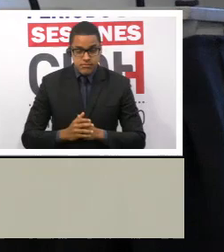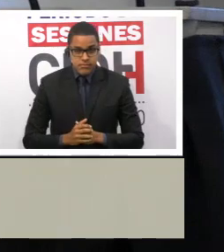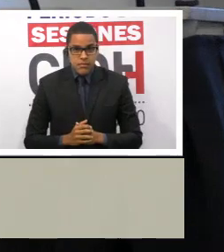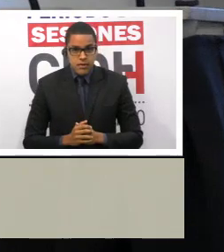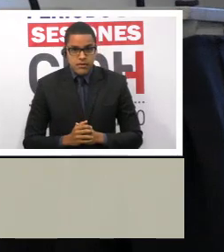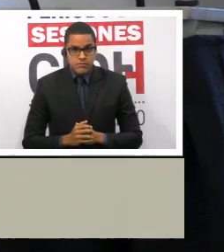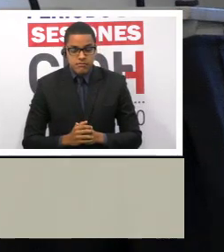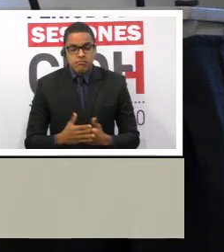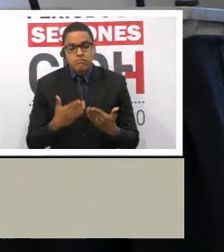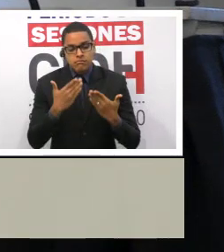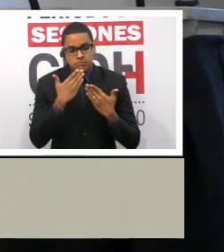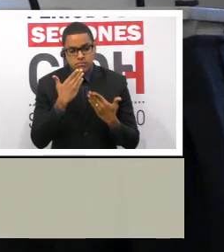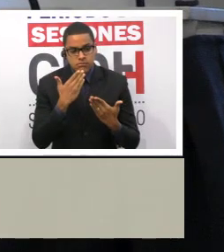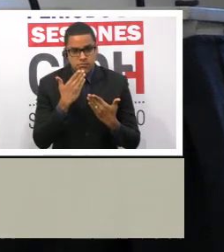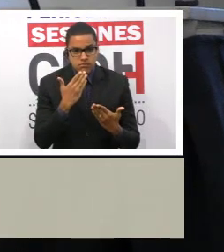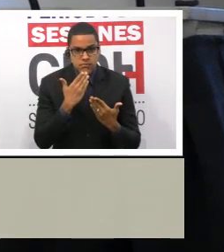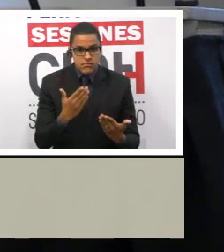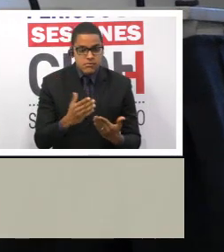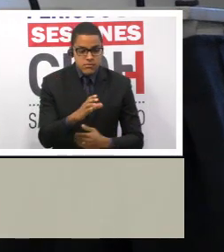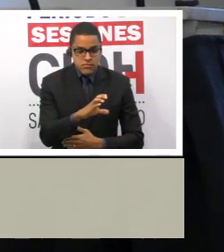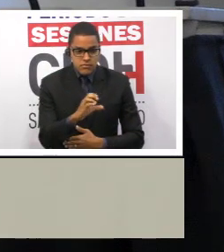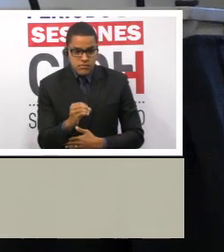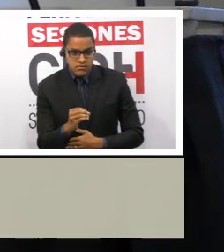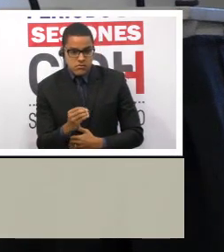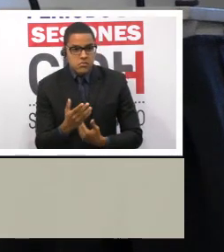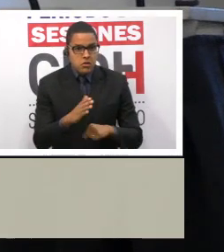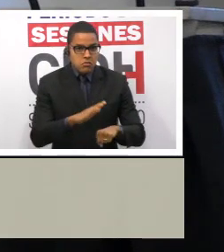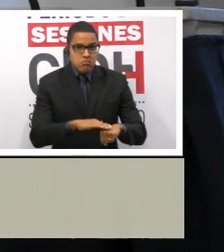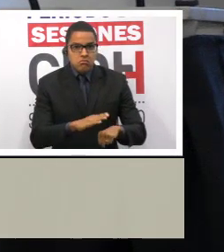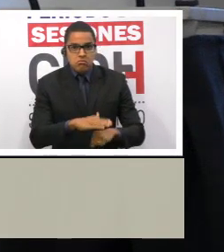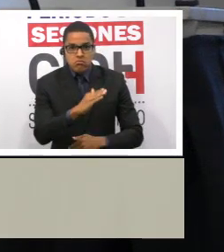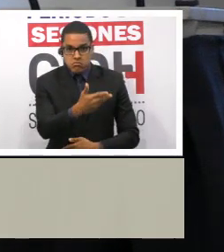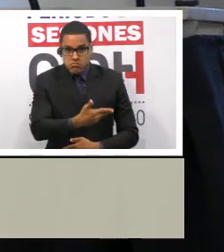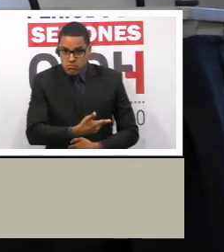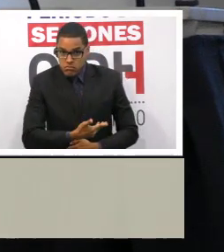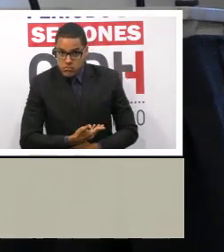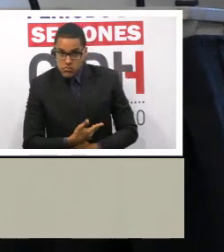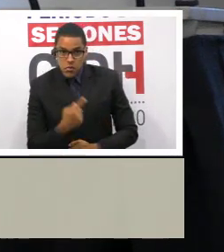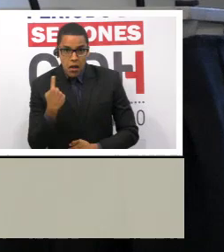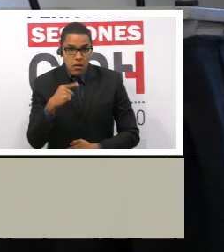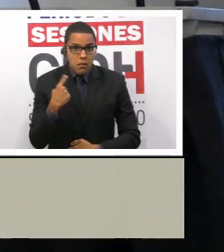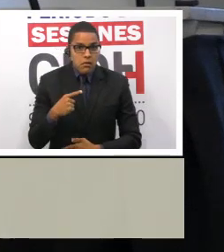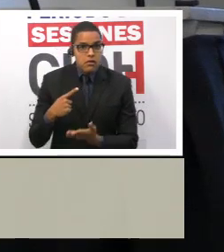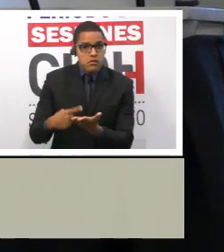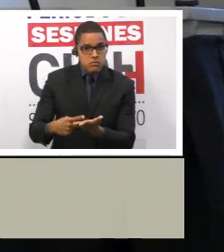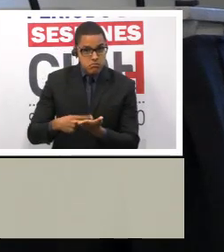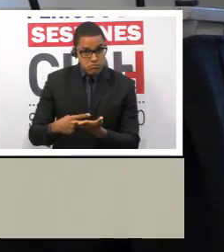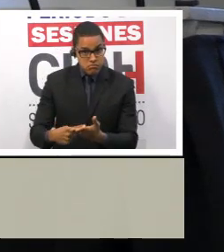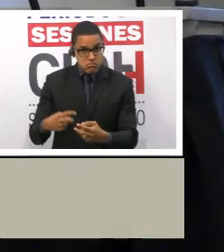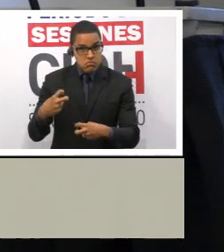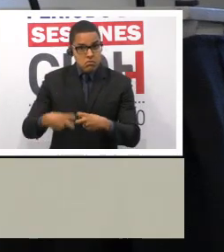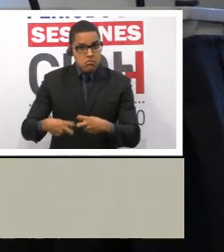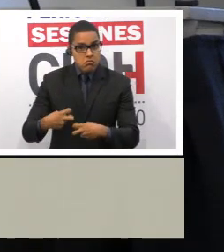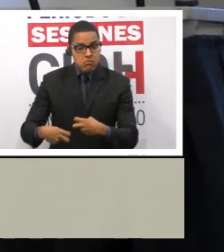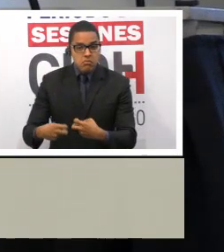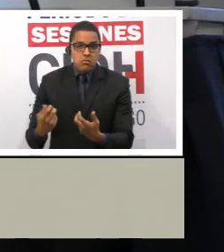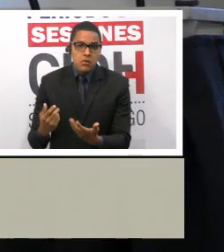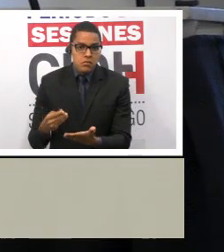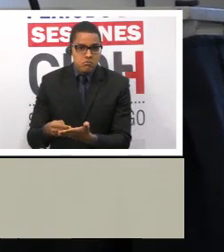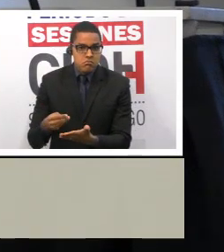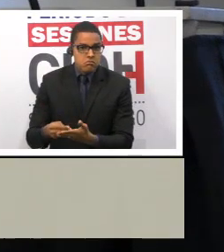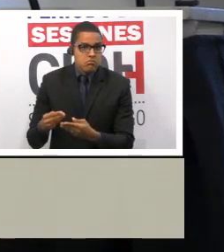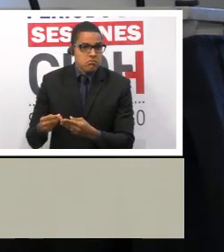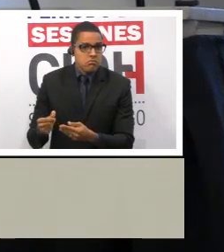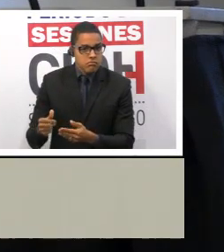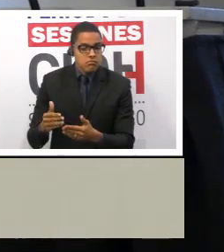agradecemos a la comisión la convocatoria de esta audiencia sobre el impacto de la política fiscal en el cumplimiento y la garantía de los derechos económicos sociales